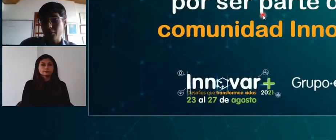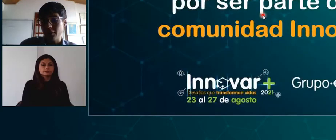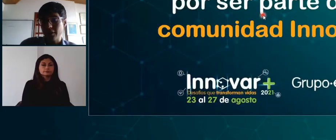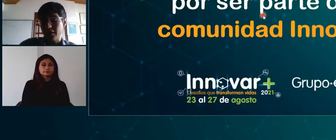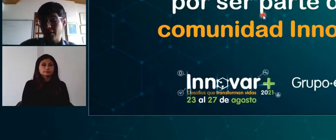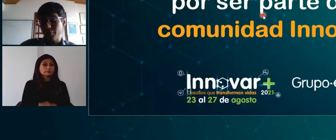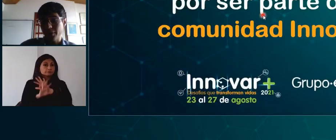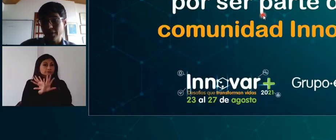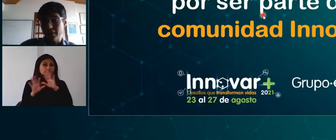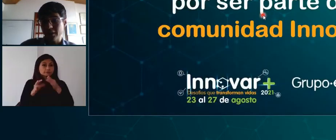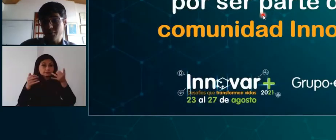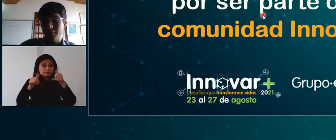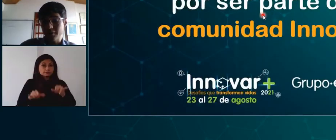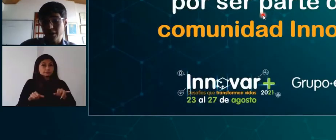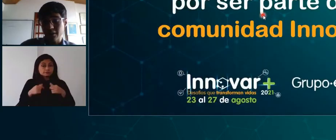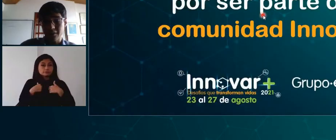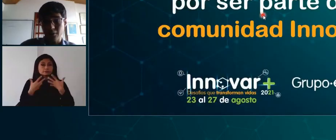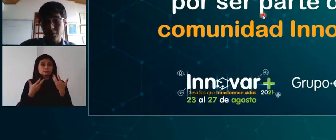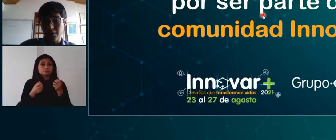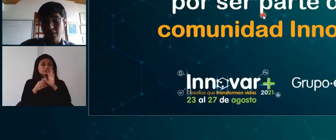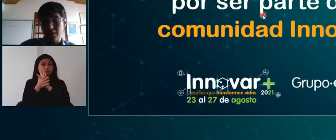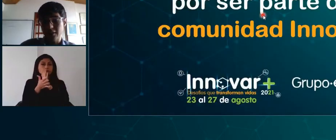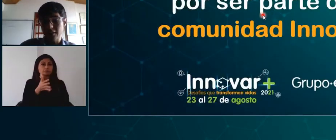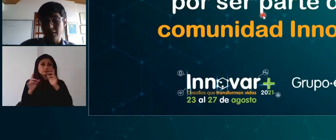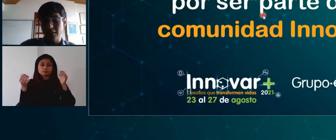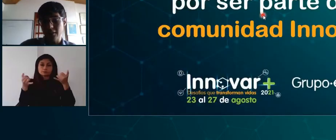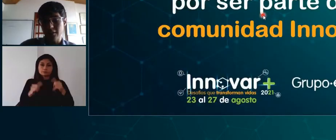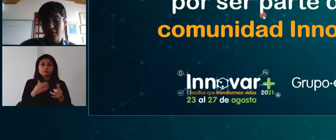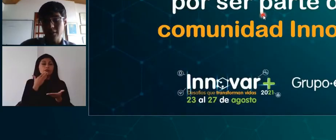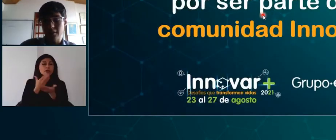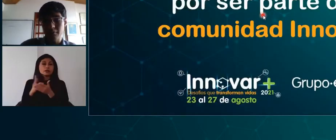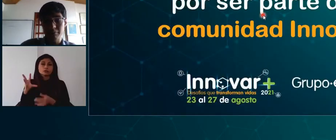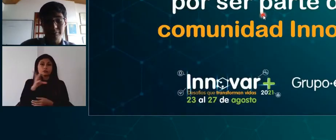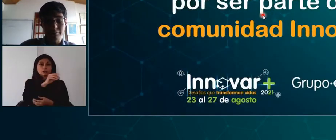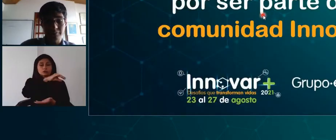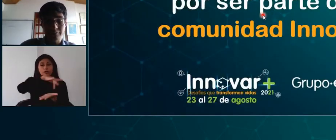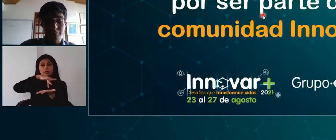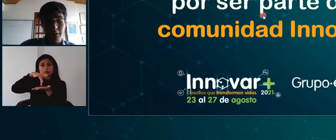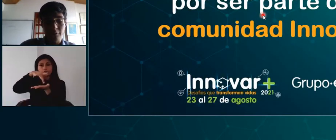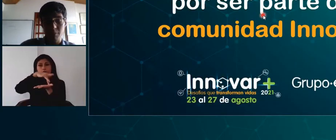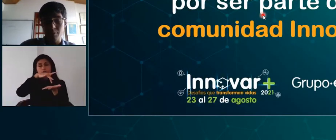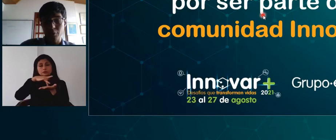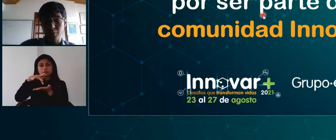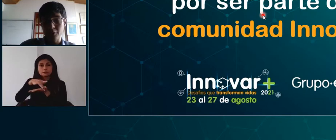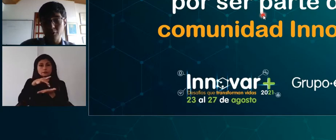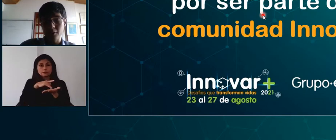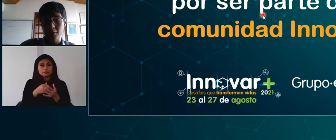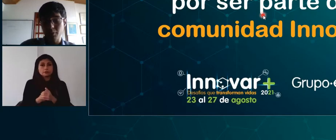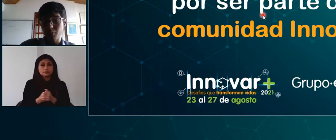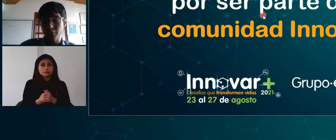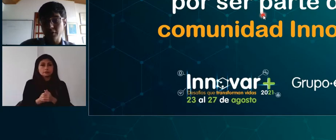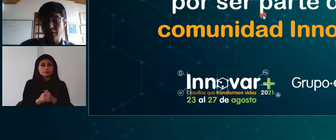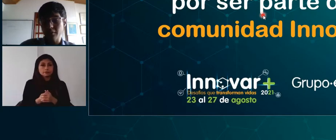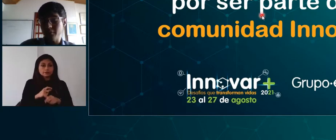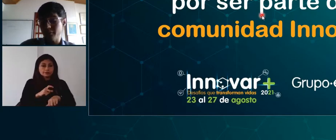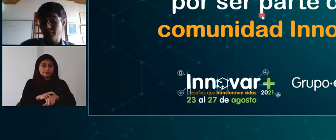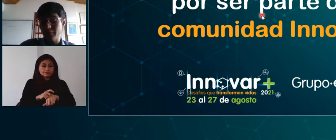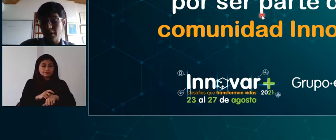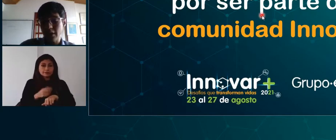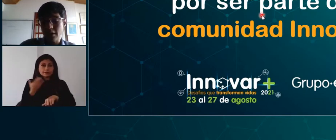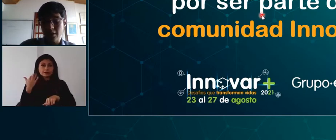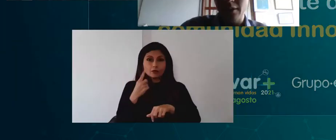Eso es todo lo que tenía por presentarles. Muchísimas gracias a los asistentes. Creo que me demoré un poquito menos de lo